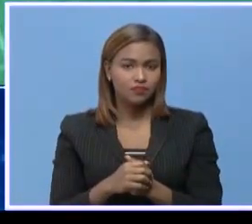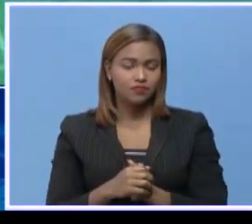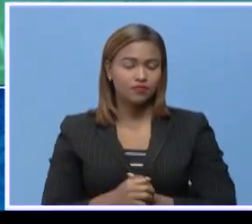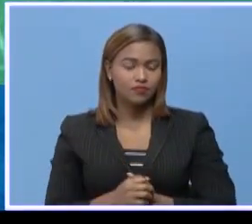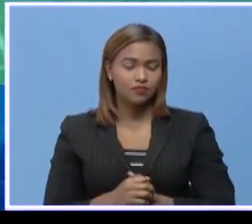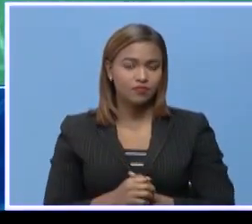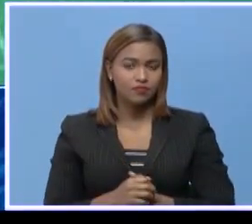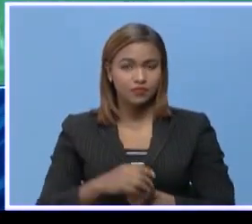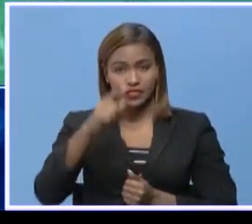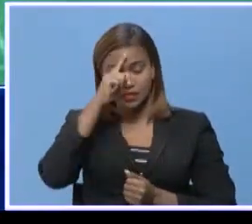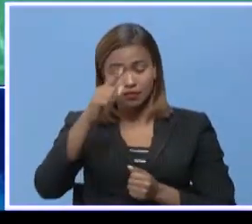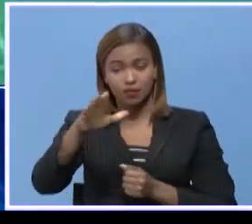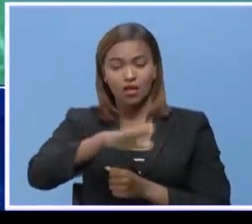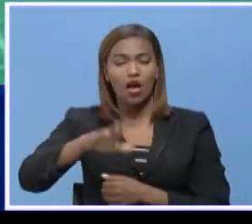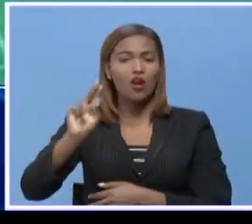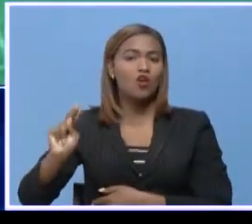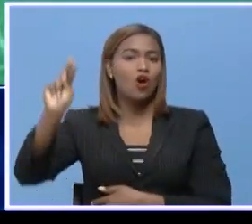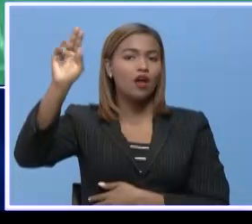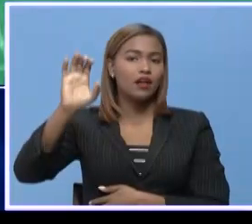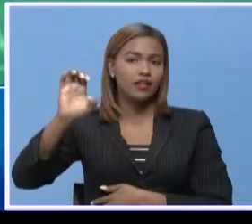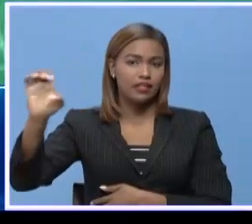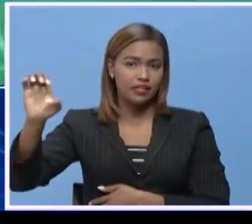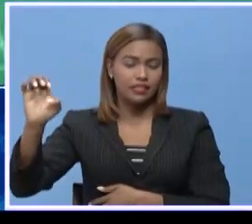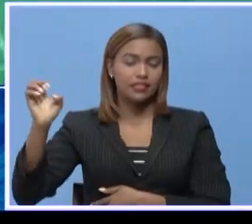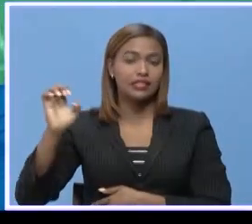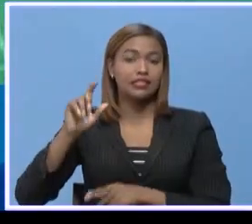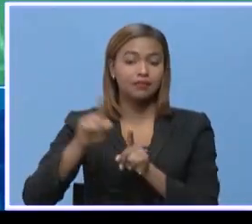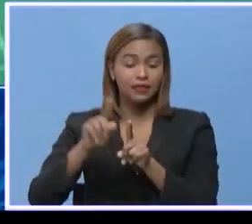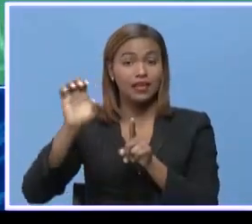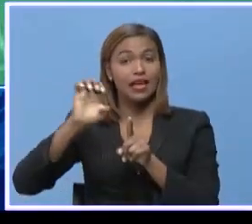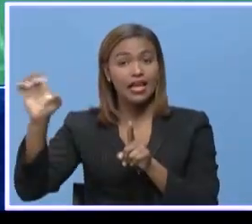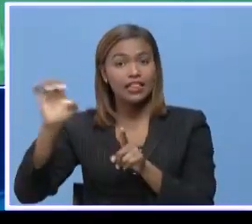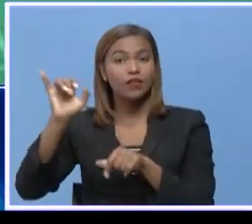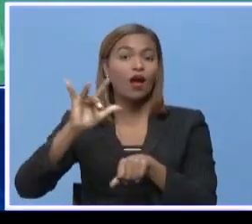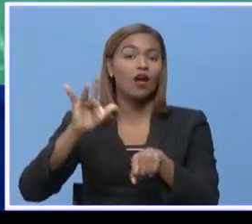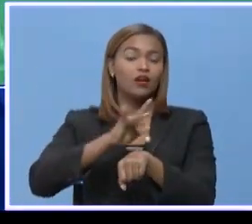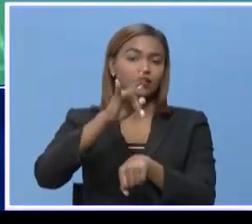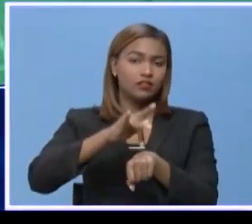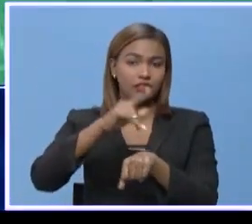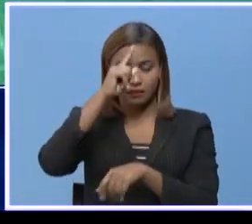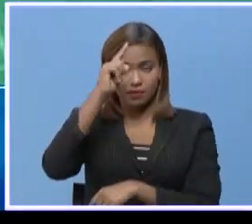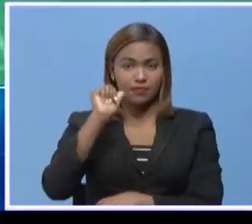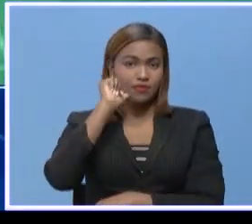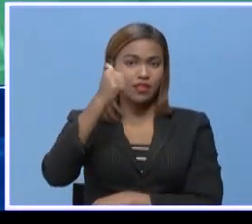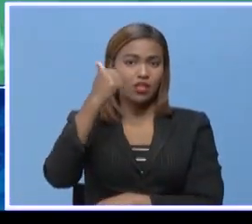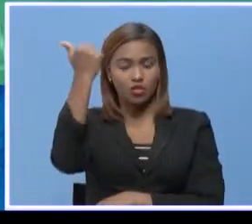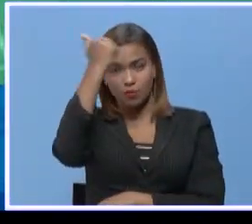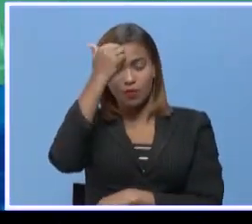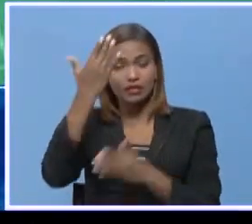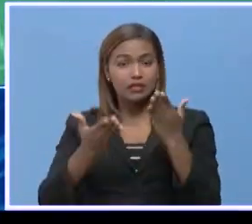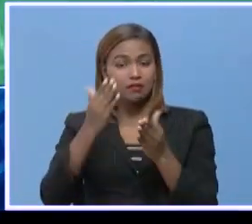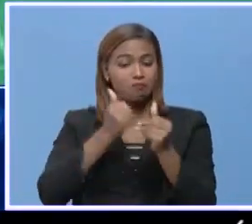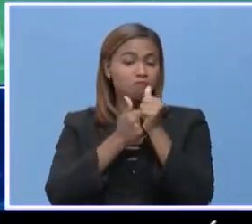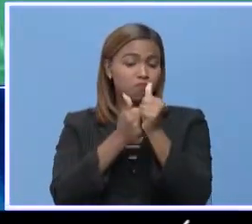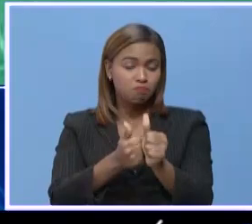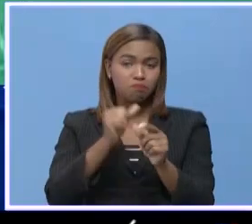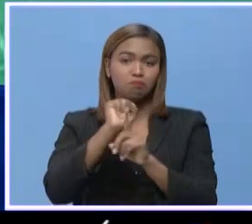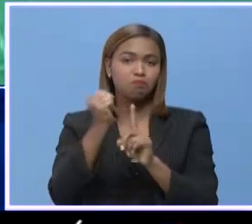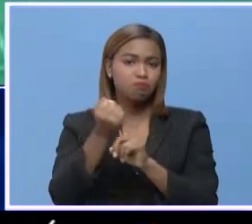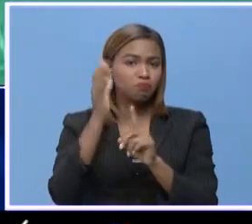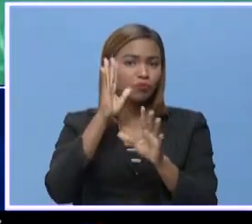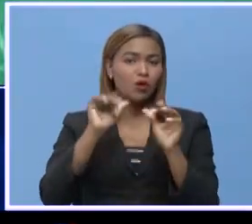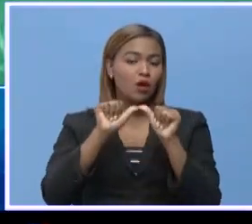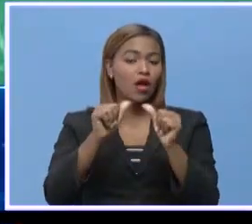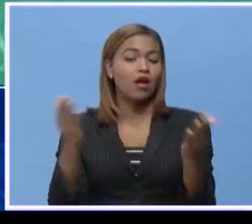aislados hacia las porciones nordeste, este y la cordillera central. Ya para mañana domingo se prevé que este mismo patrón meteorológico se mantenga